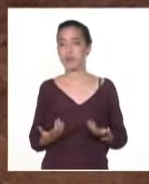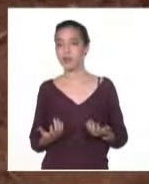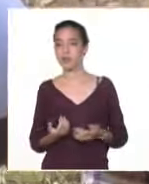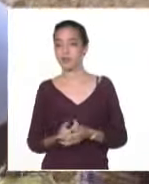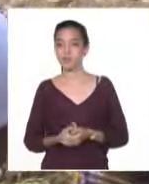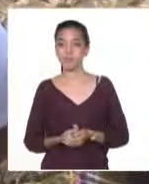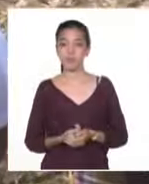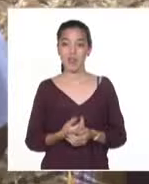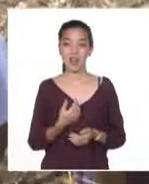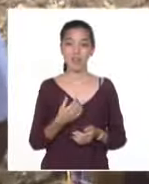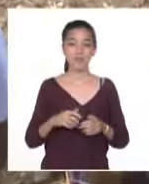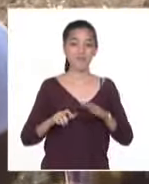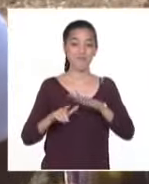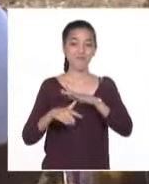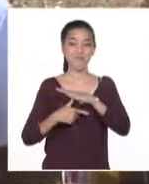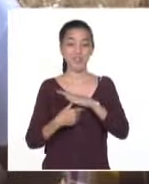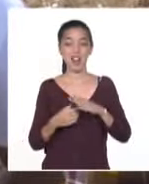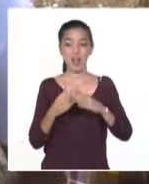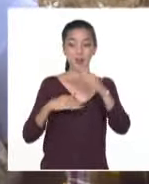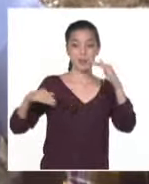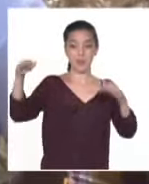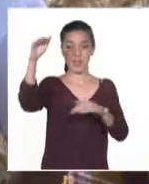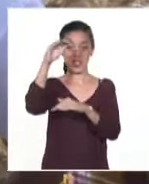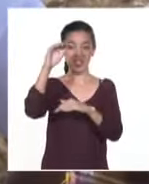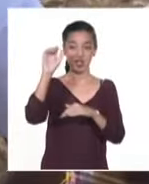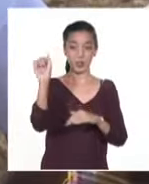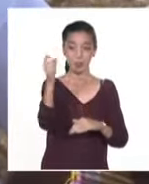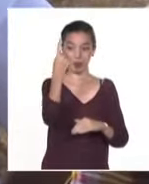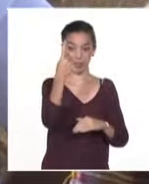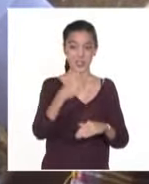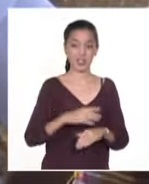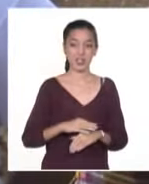Tapia Fonseca. La disciplina tecnológica hay que recuperar.